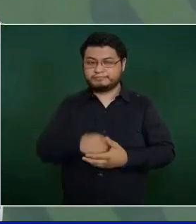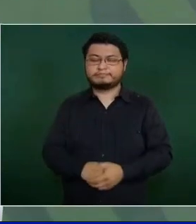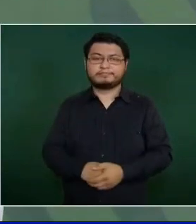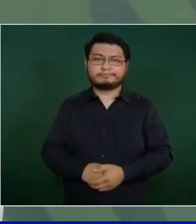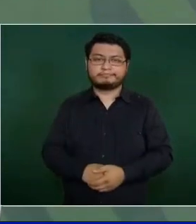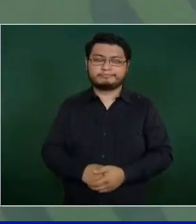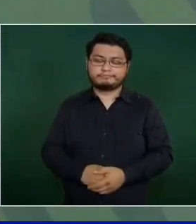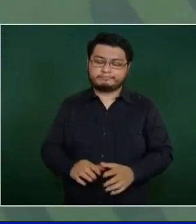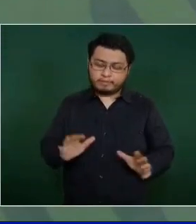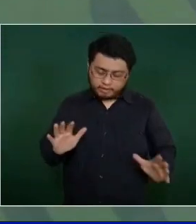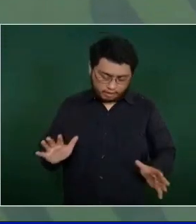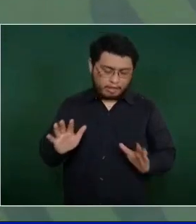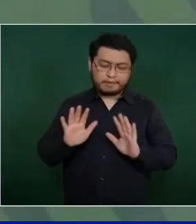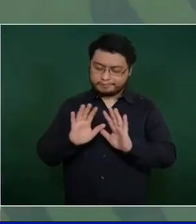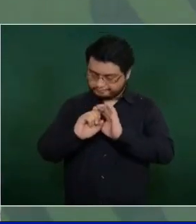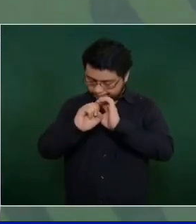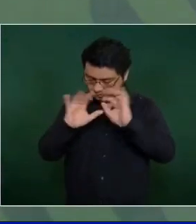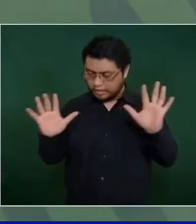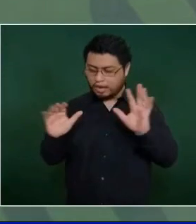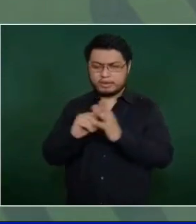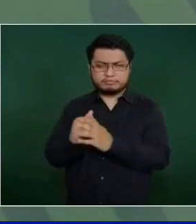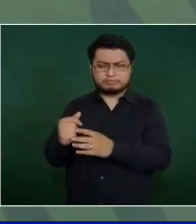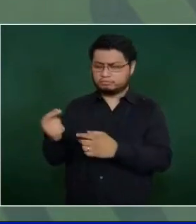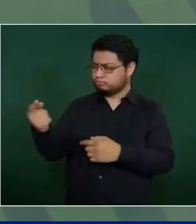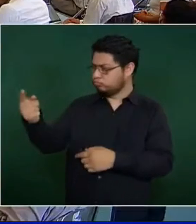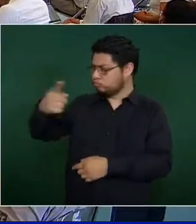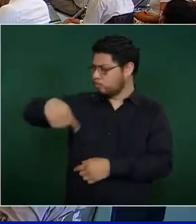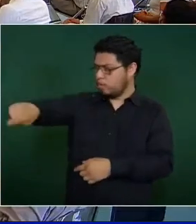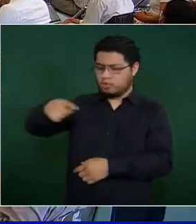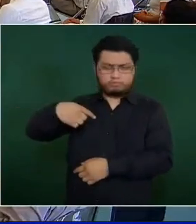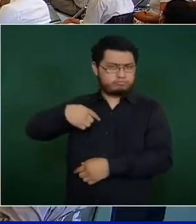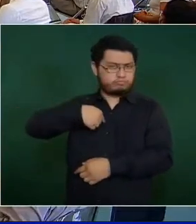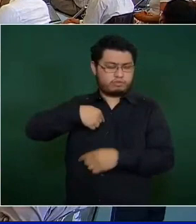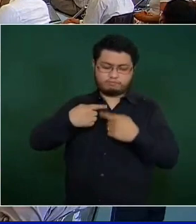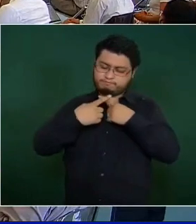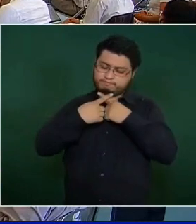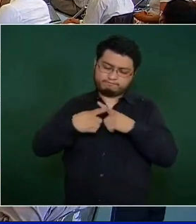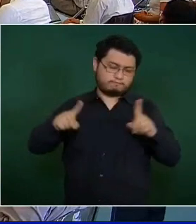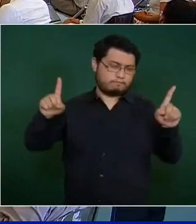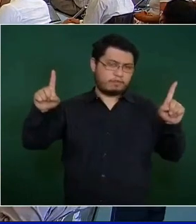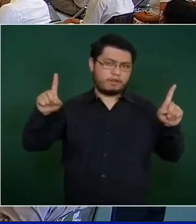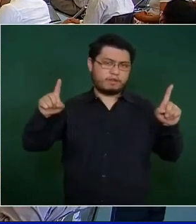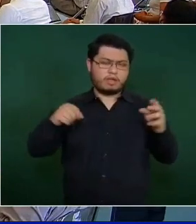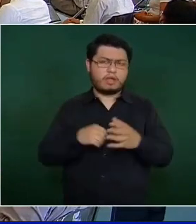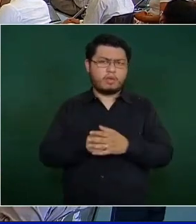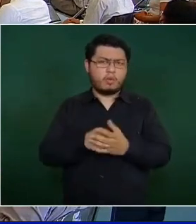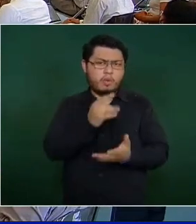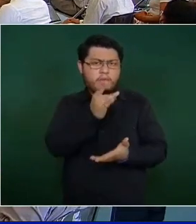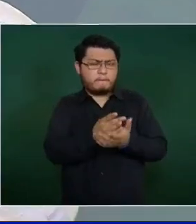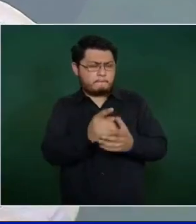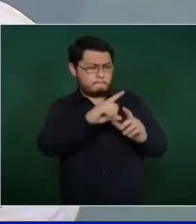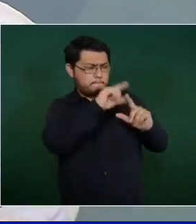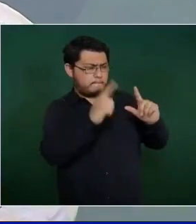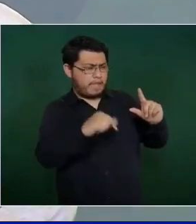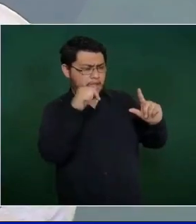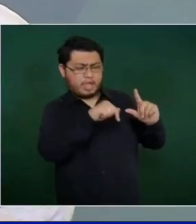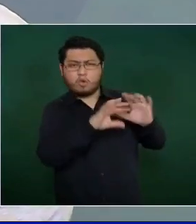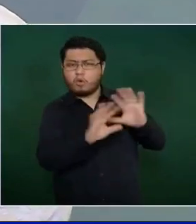Entonces sí somos distintos y no solo es México, es el mundo.